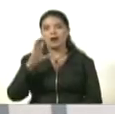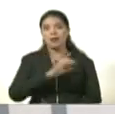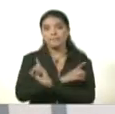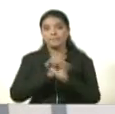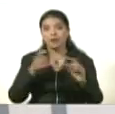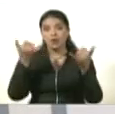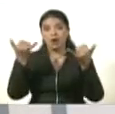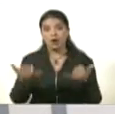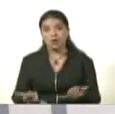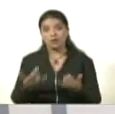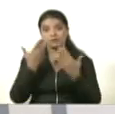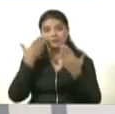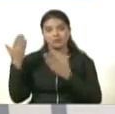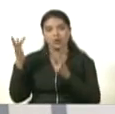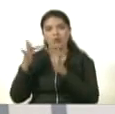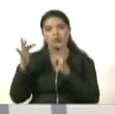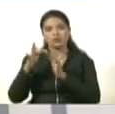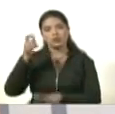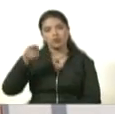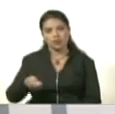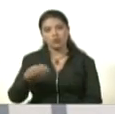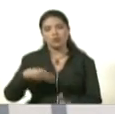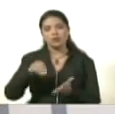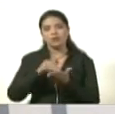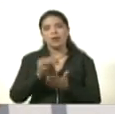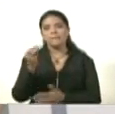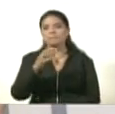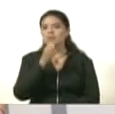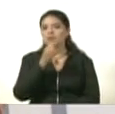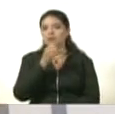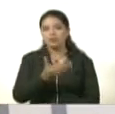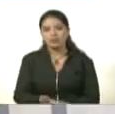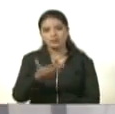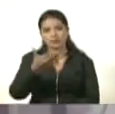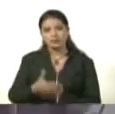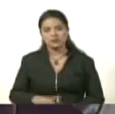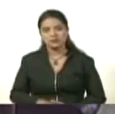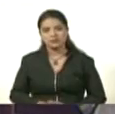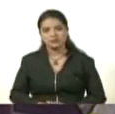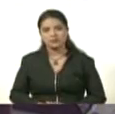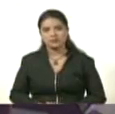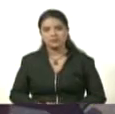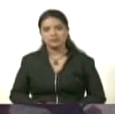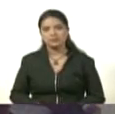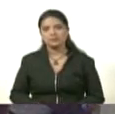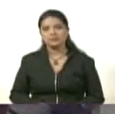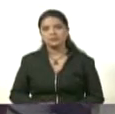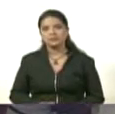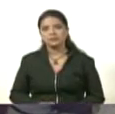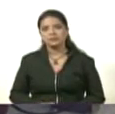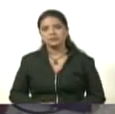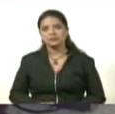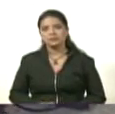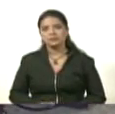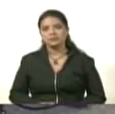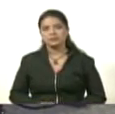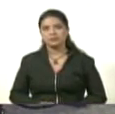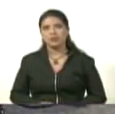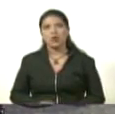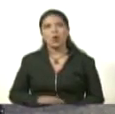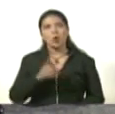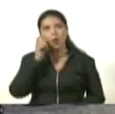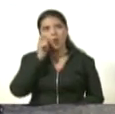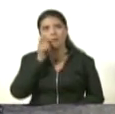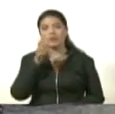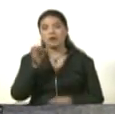esta hora vamos de inmediato al Tribunal Supremo de Justicia. Allí se genera información importante. Adelante. A continuación, palabras a cargo del ciudadano magistrado Michael